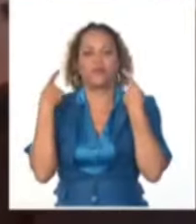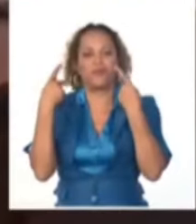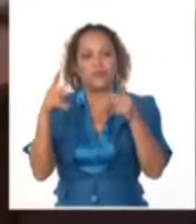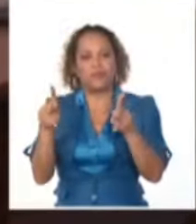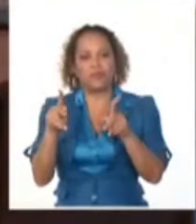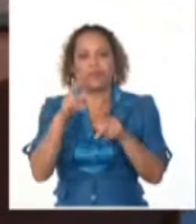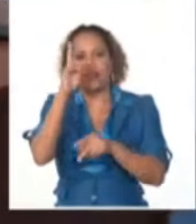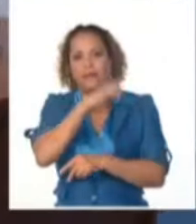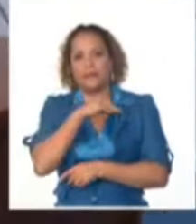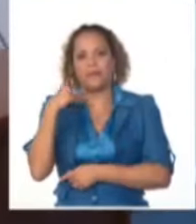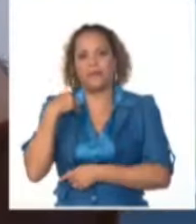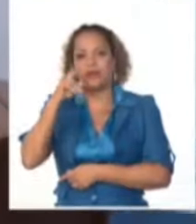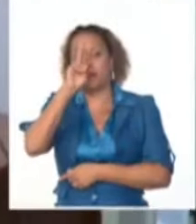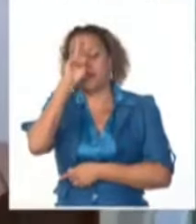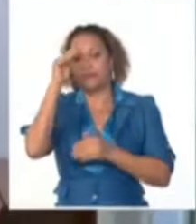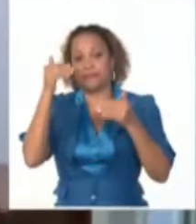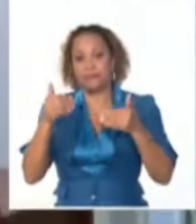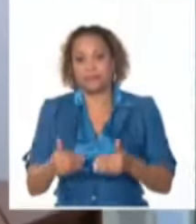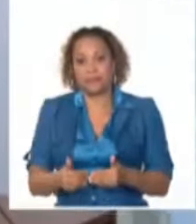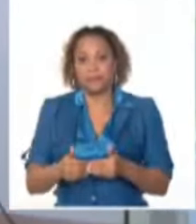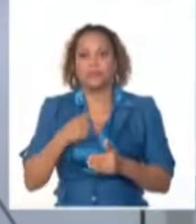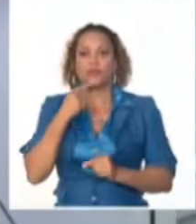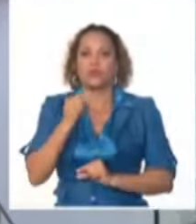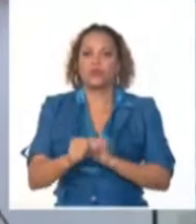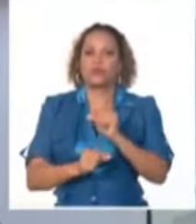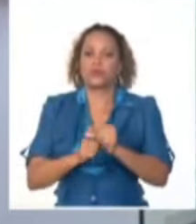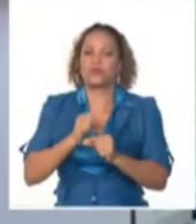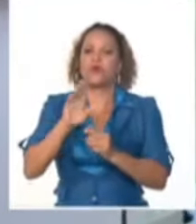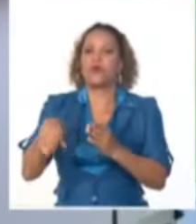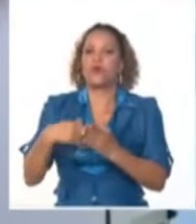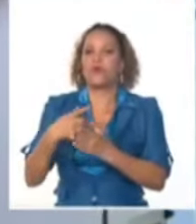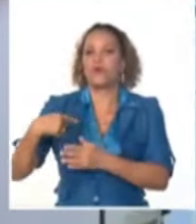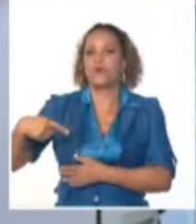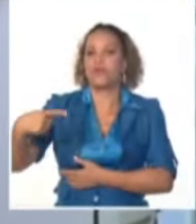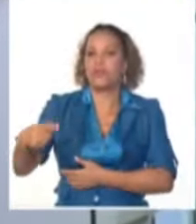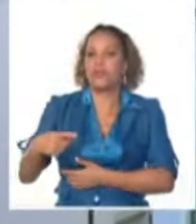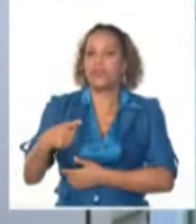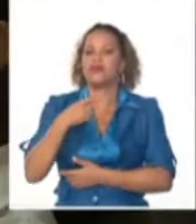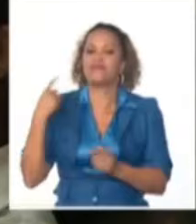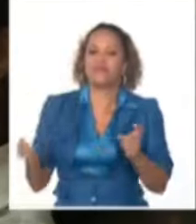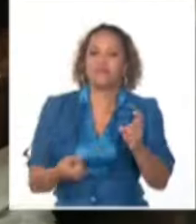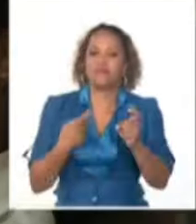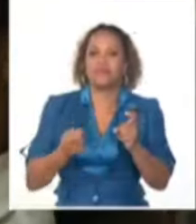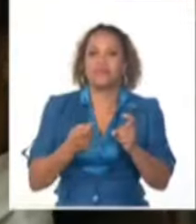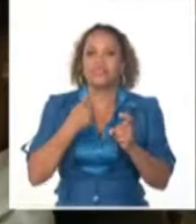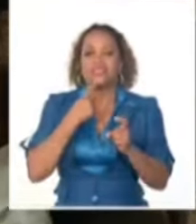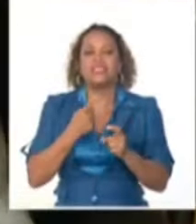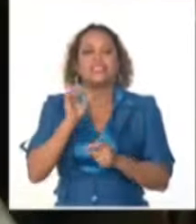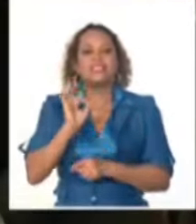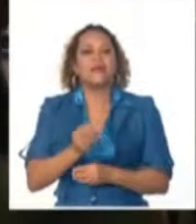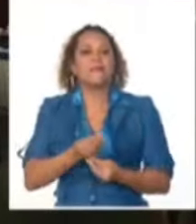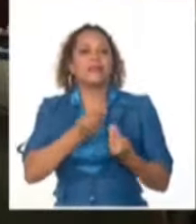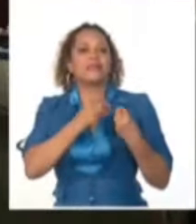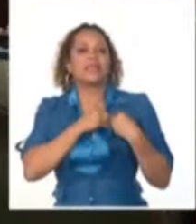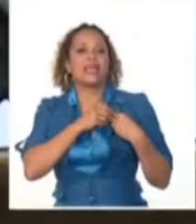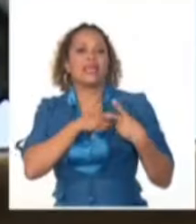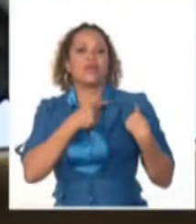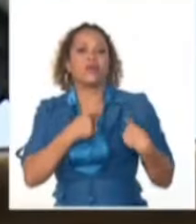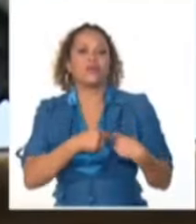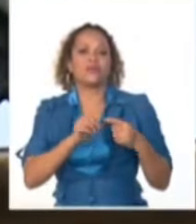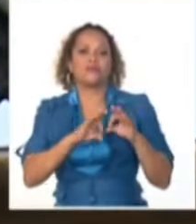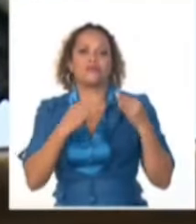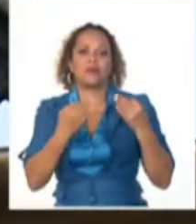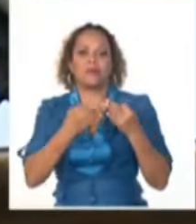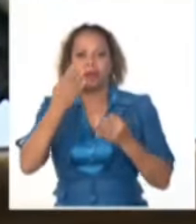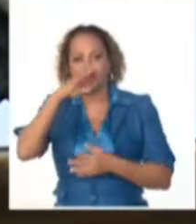de la salud que día a día enfrentan retos, se crecen y quedan en el corazón de las familias cubanas como las